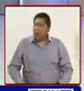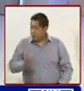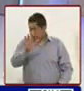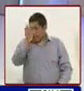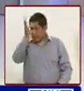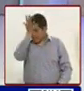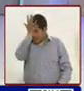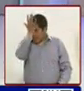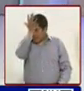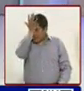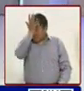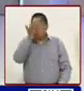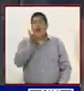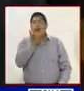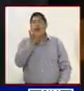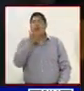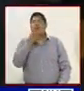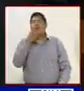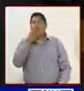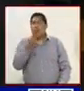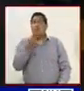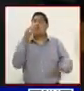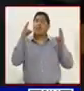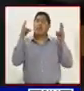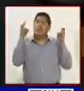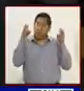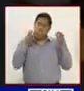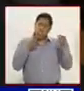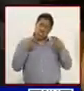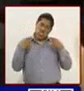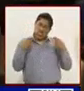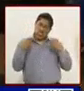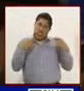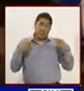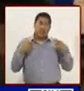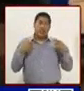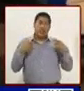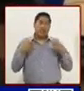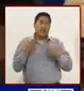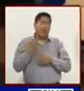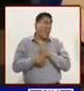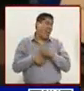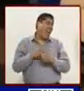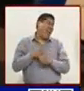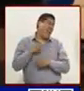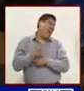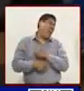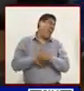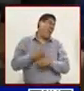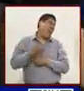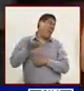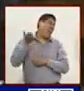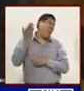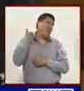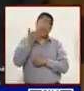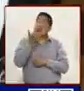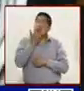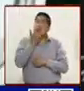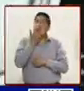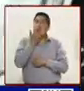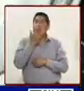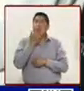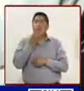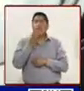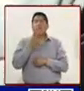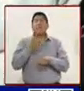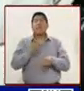A ver, te voy explicando qué es lo que te decía al inicio. Hay un tema de litigio dentro del colegio que disputa ya desde hace varios años. Entonces, ¿qué es lo que sucede